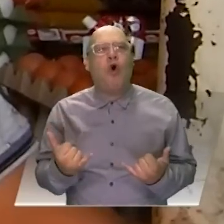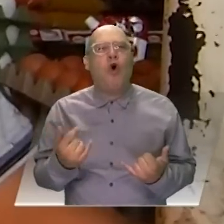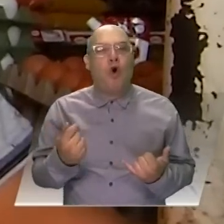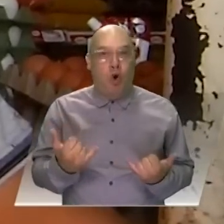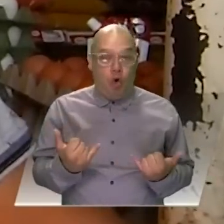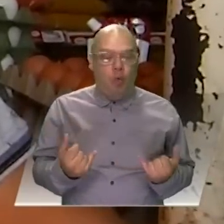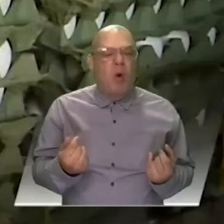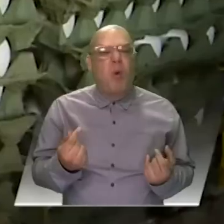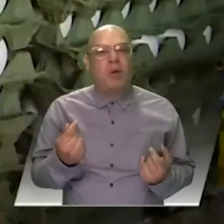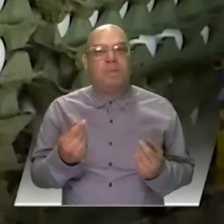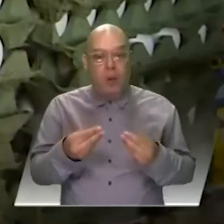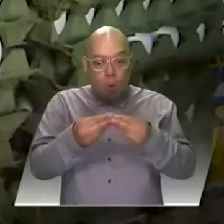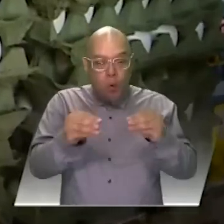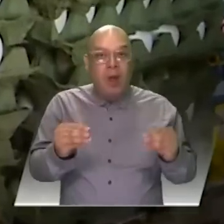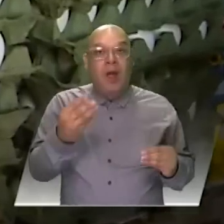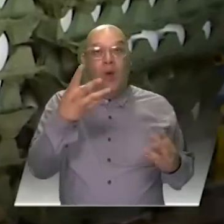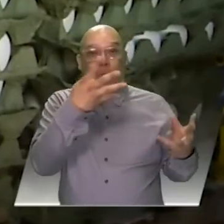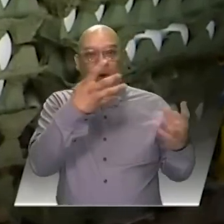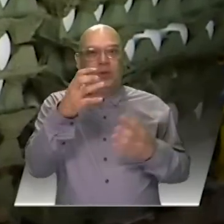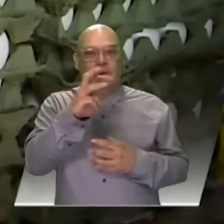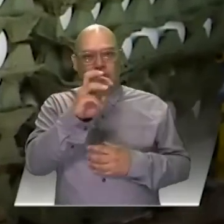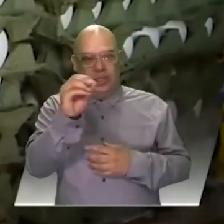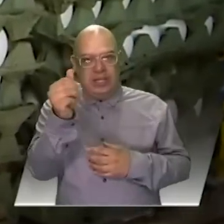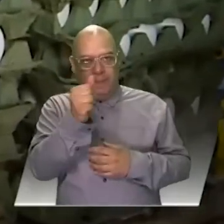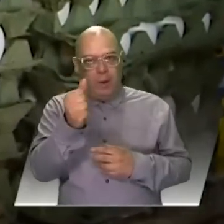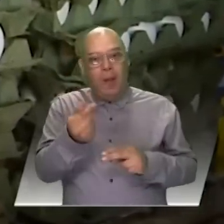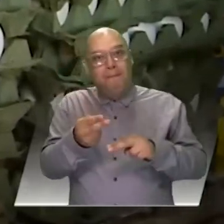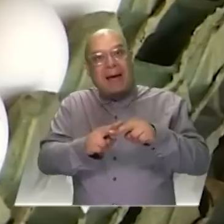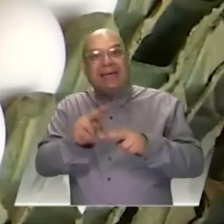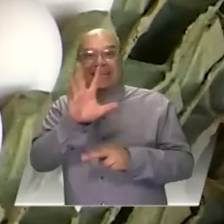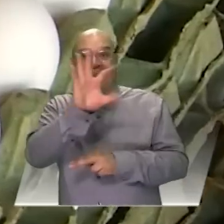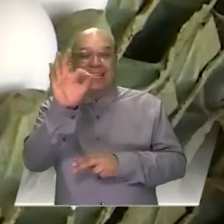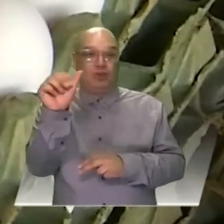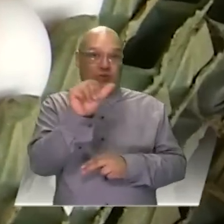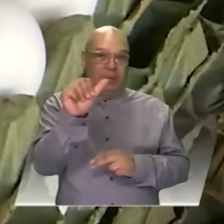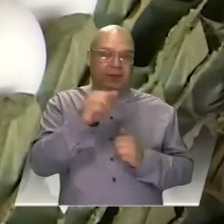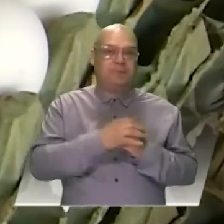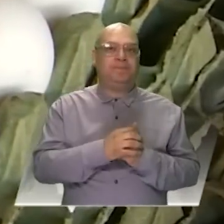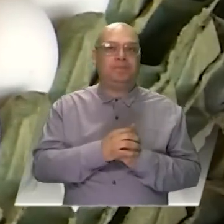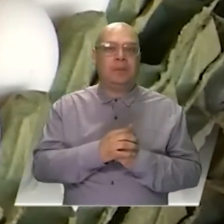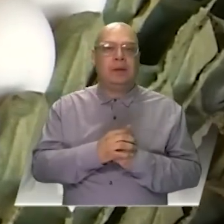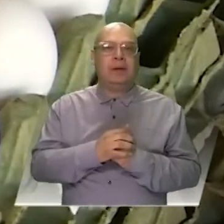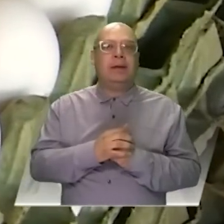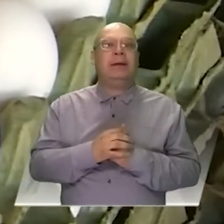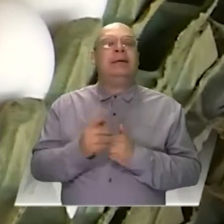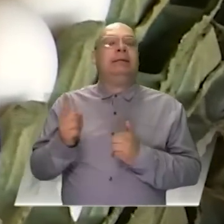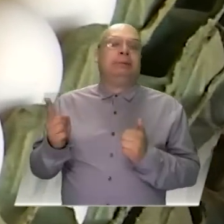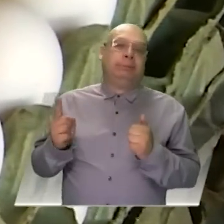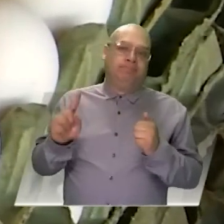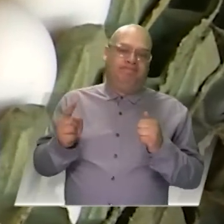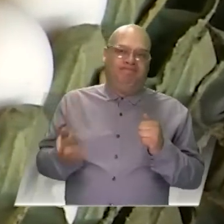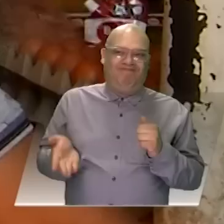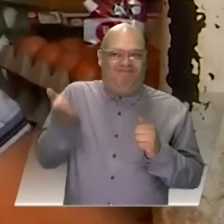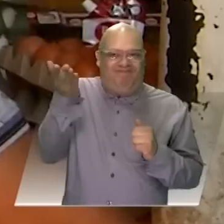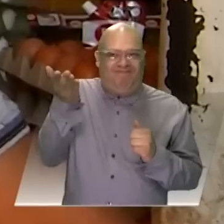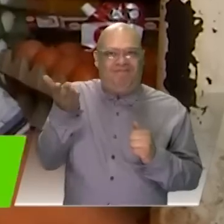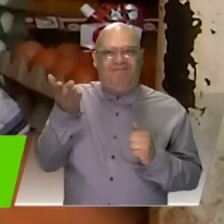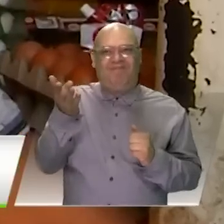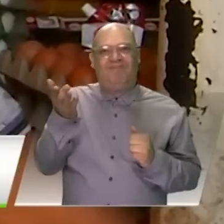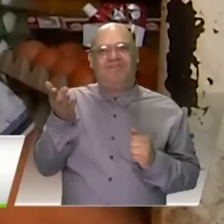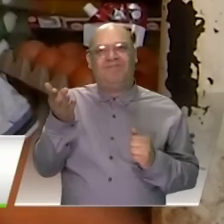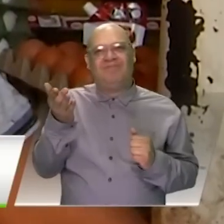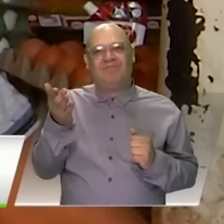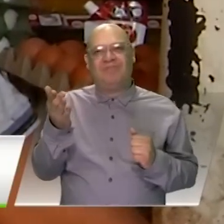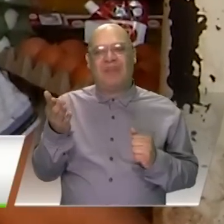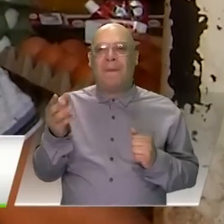quedaría? Un huevito está en 480 pesos, quedaría en 500. Hablan del bajo encasetamiento y ya digamos, ha